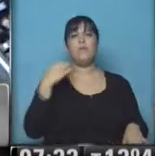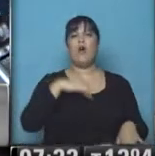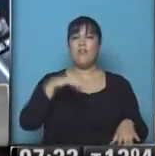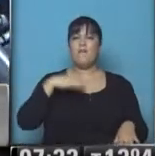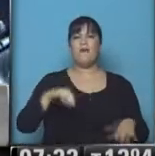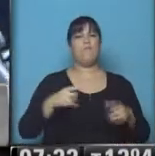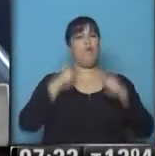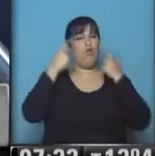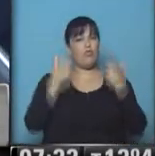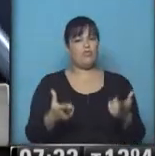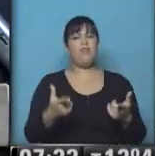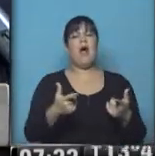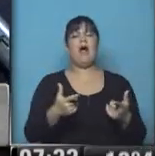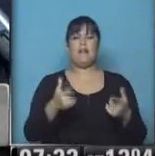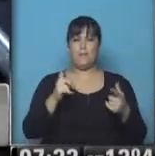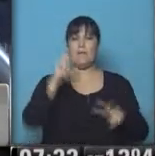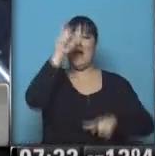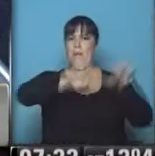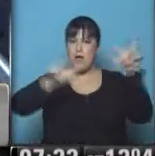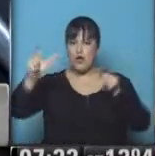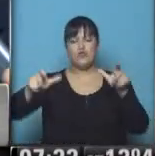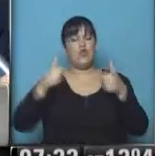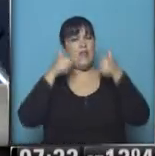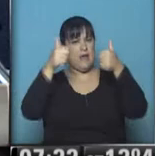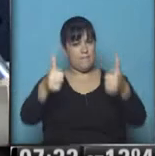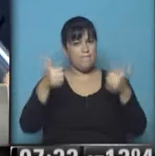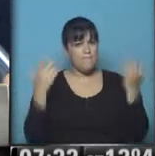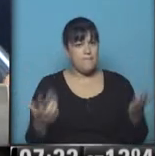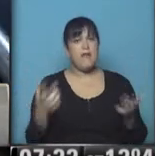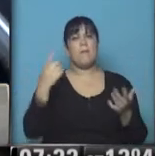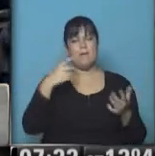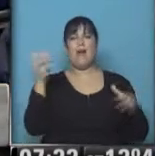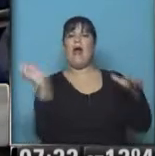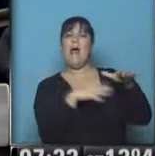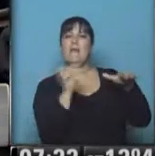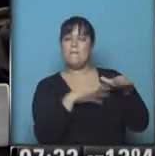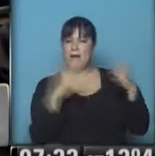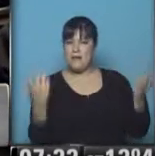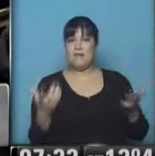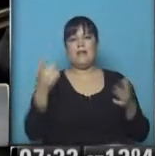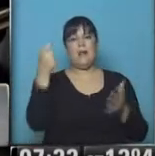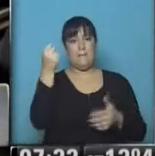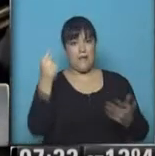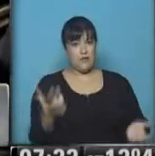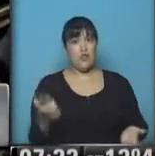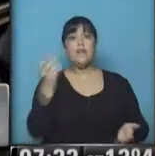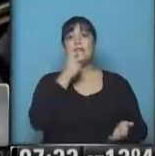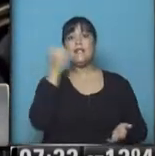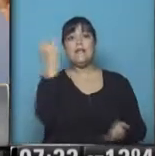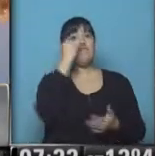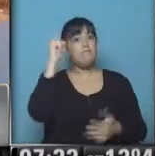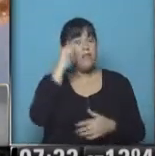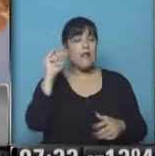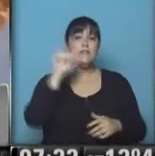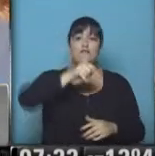buena buena respuesta al público en respecto de los instrumentos e invertir en pesos si el tema en la tasa o no la